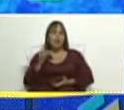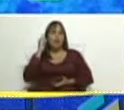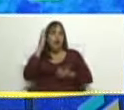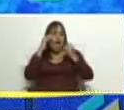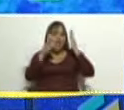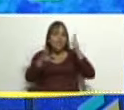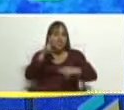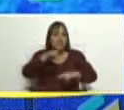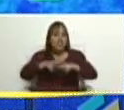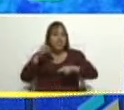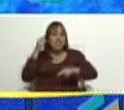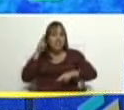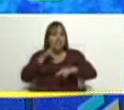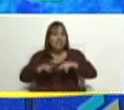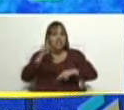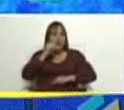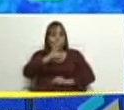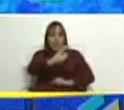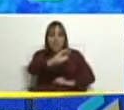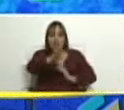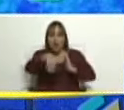de 0 a 12 años.